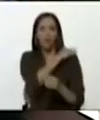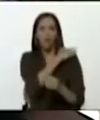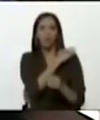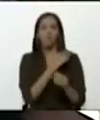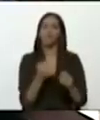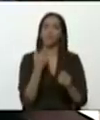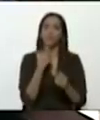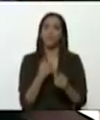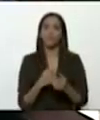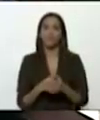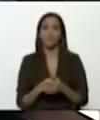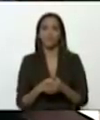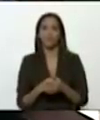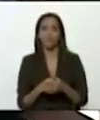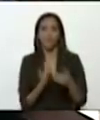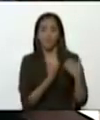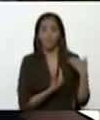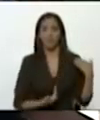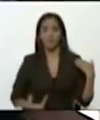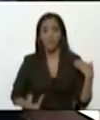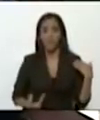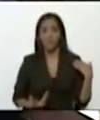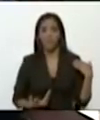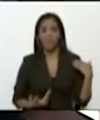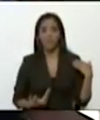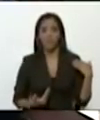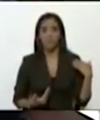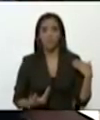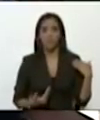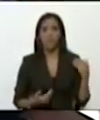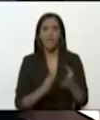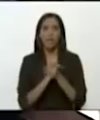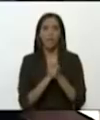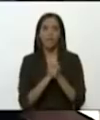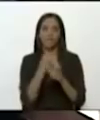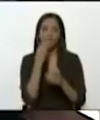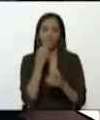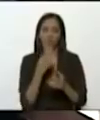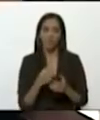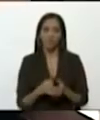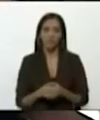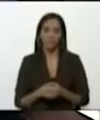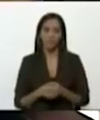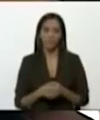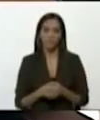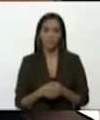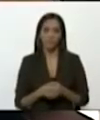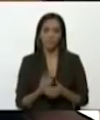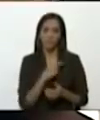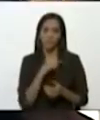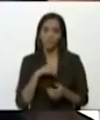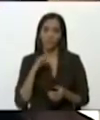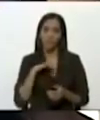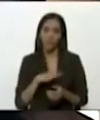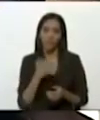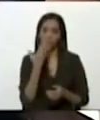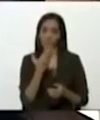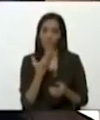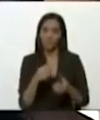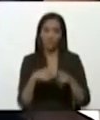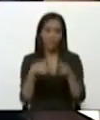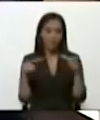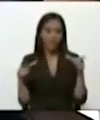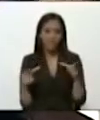dice del presidente y de la compañera Silvia Flores. Nosotros estamos ante un escenario dantesco de